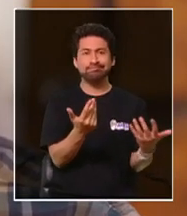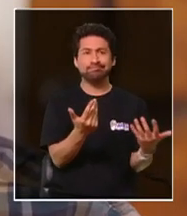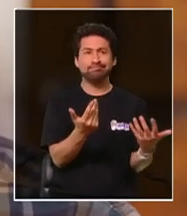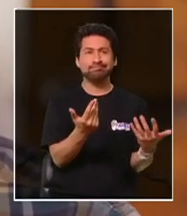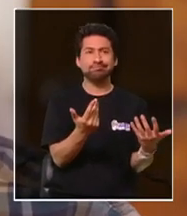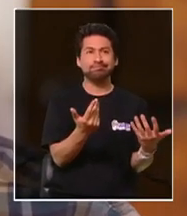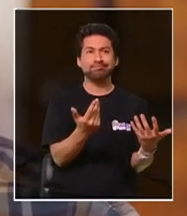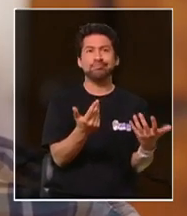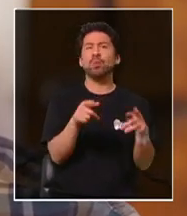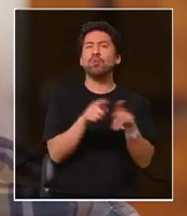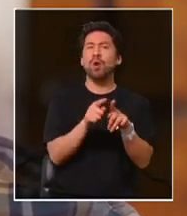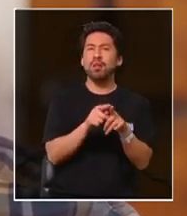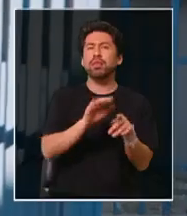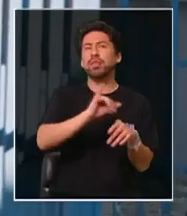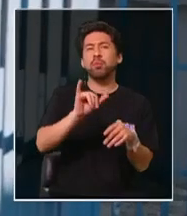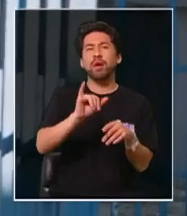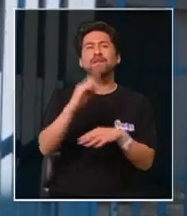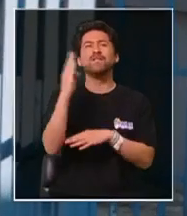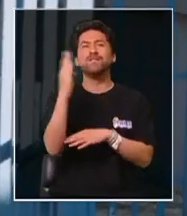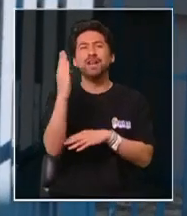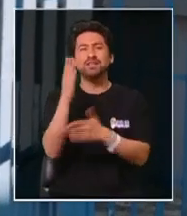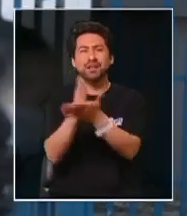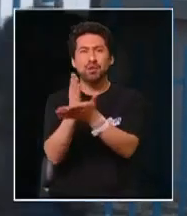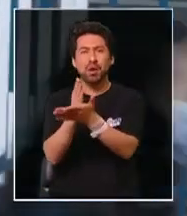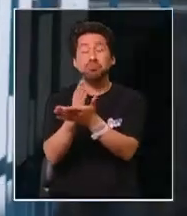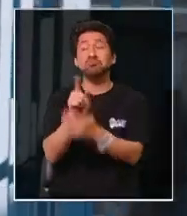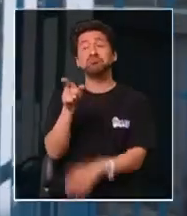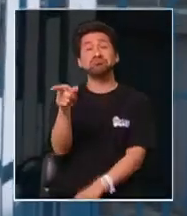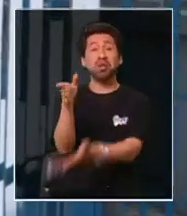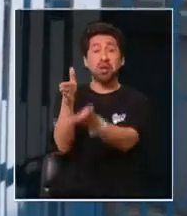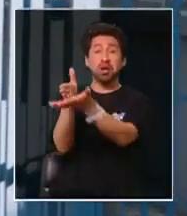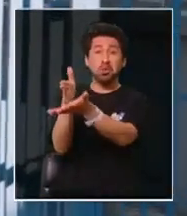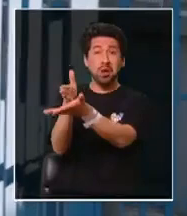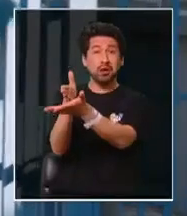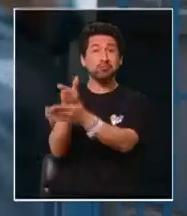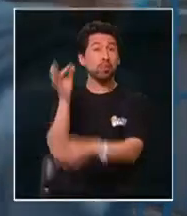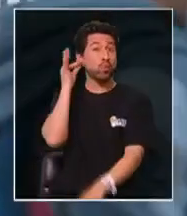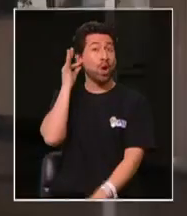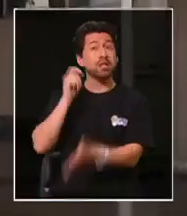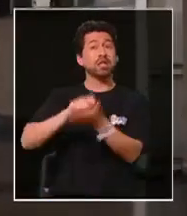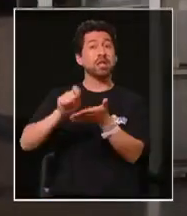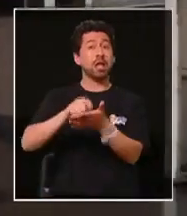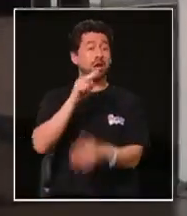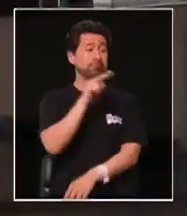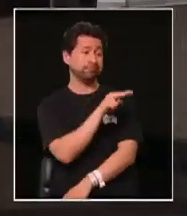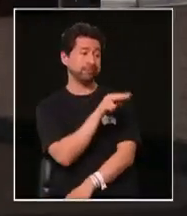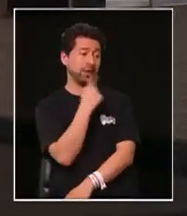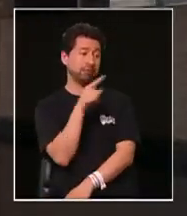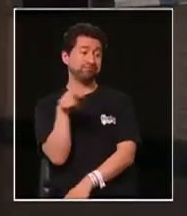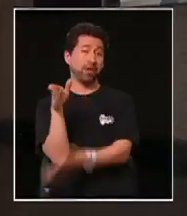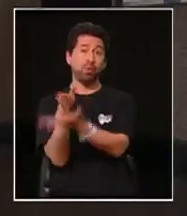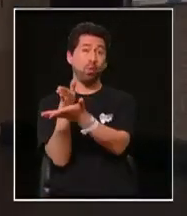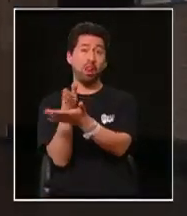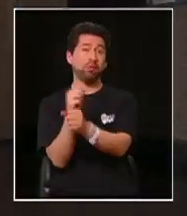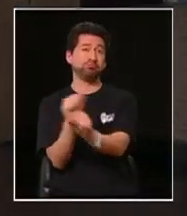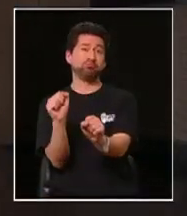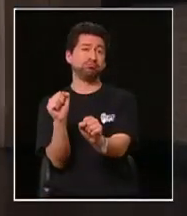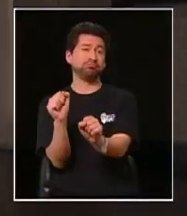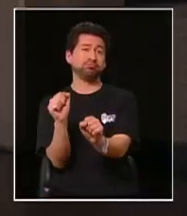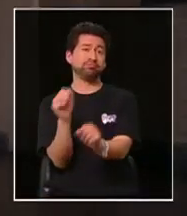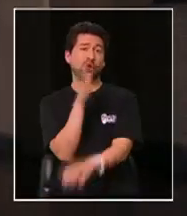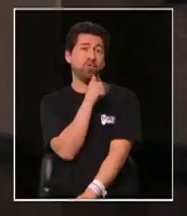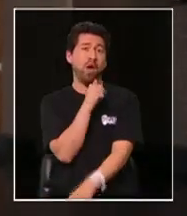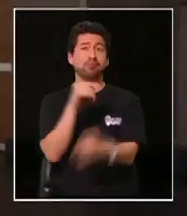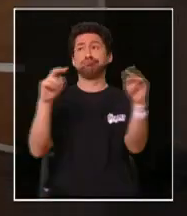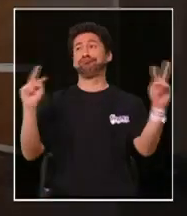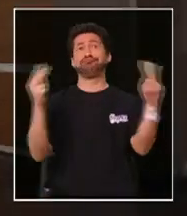ya básica como corresponde. Fuimos a un colegio, la secretaria lo único que nos dijo, este colegio no está preparado y no tiene la